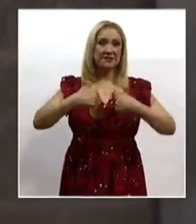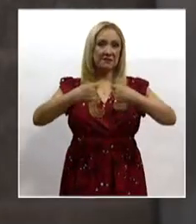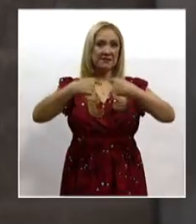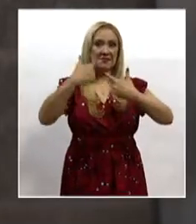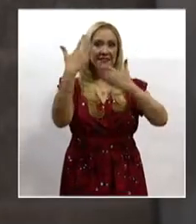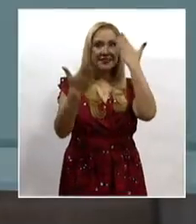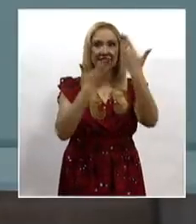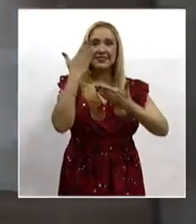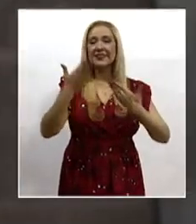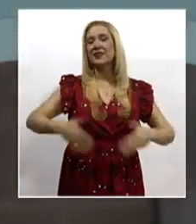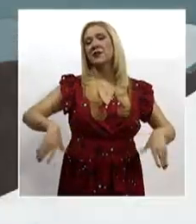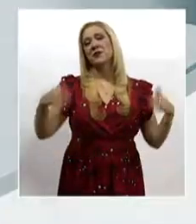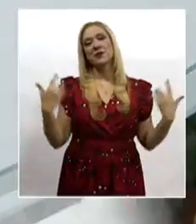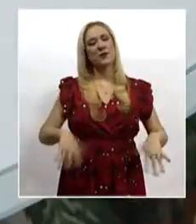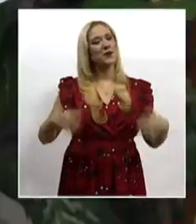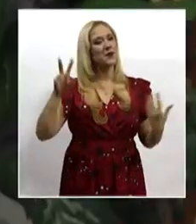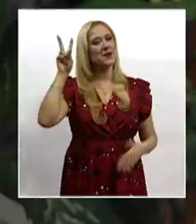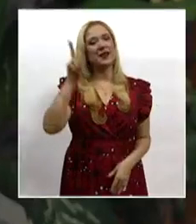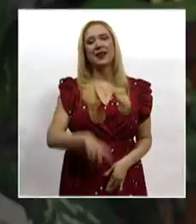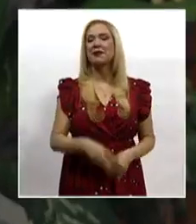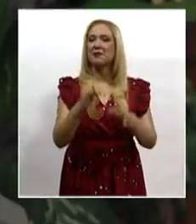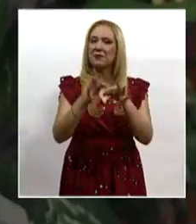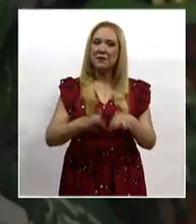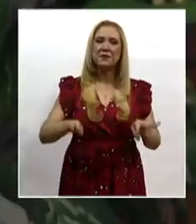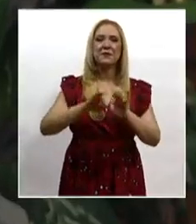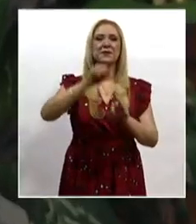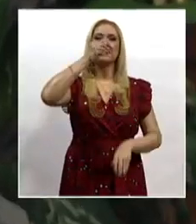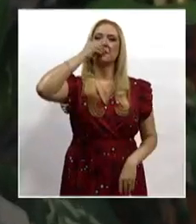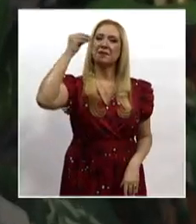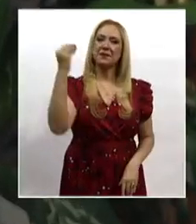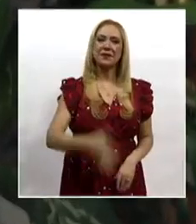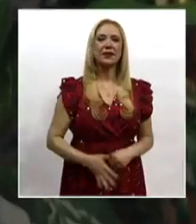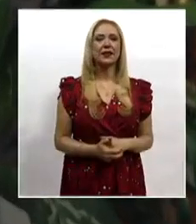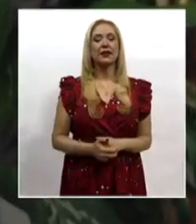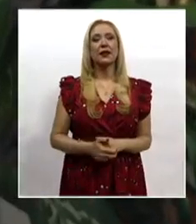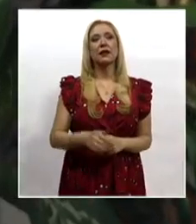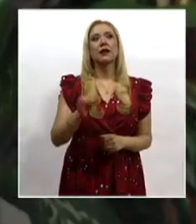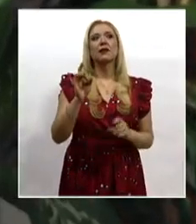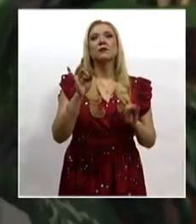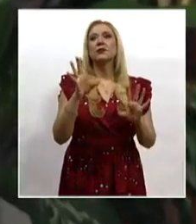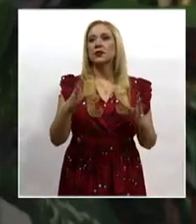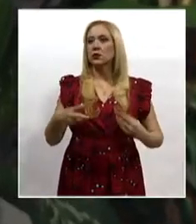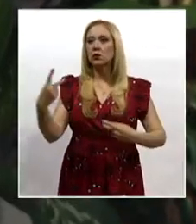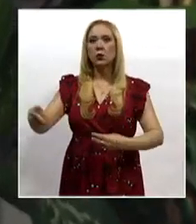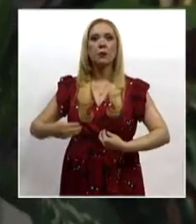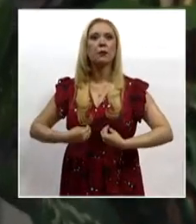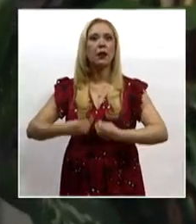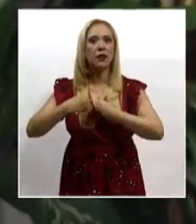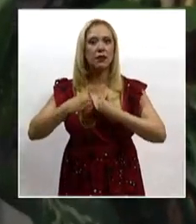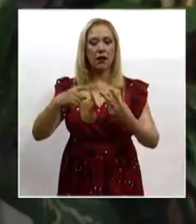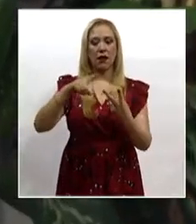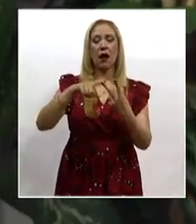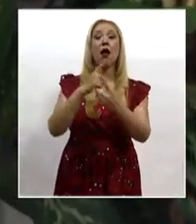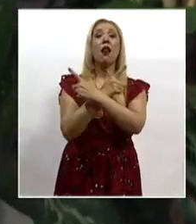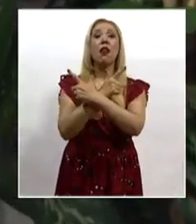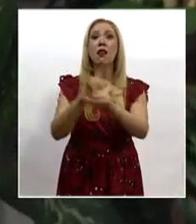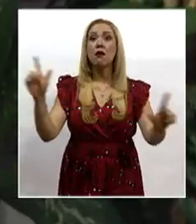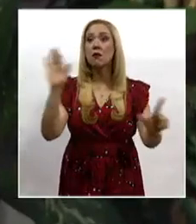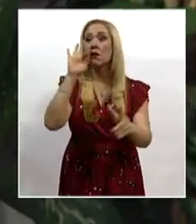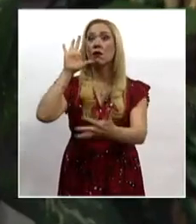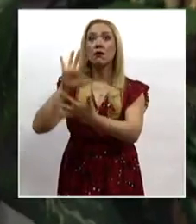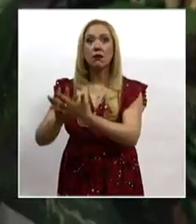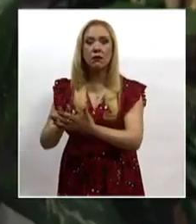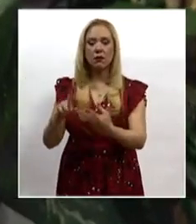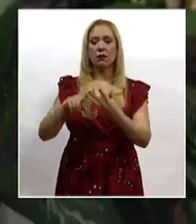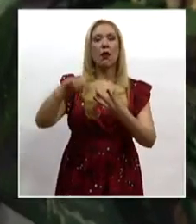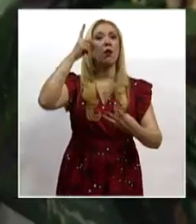decirles que vale muchísimo la pena. Siempre están en nuestras manos cuestiones de vida, cuestiones de libertad, cuestiones del patrimonio,